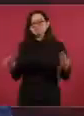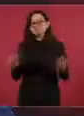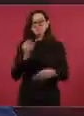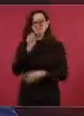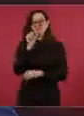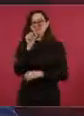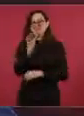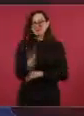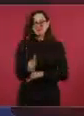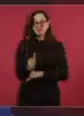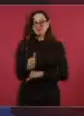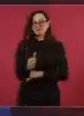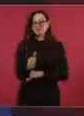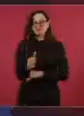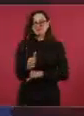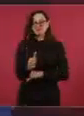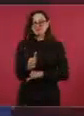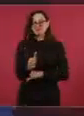¿Qué es más?